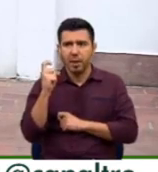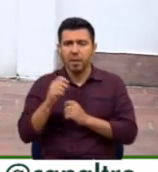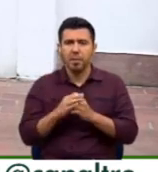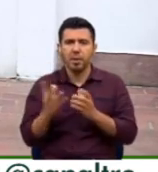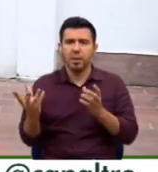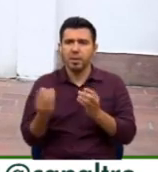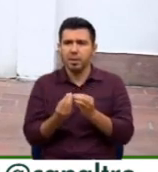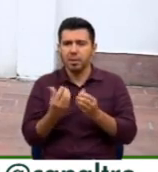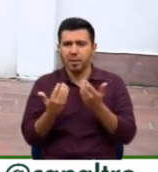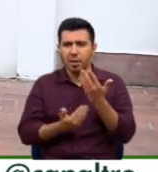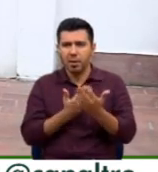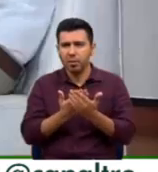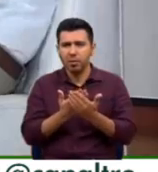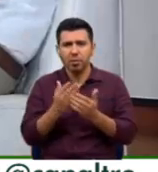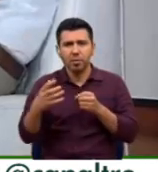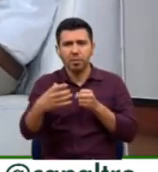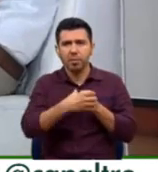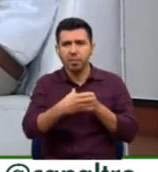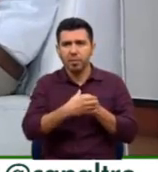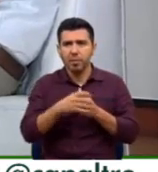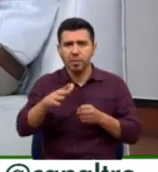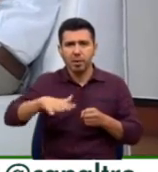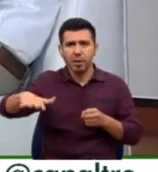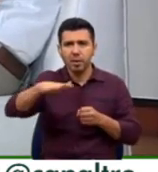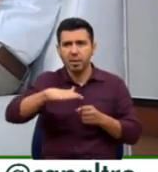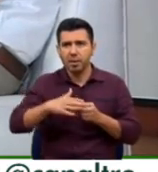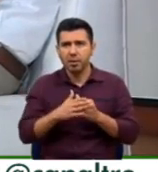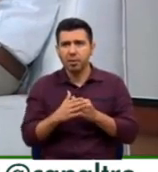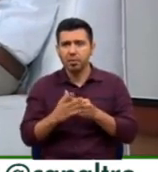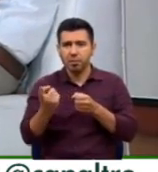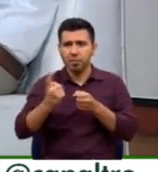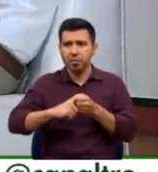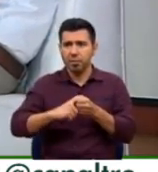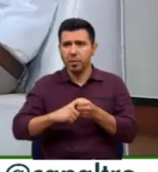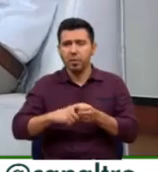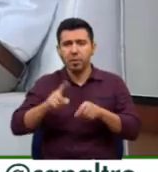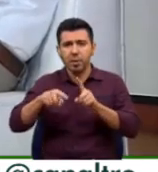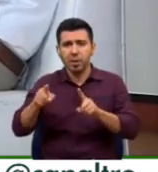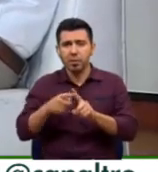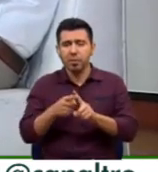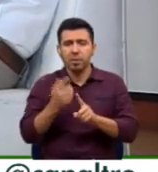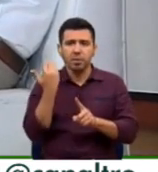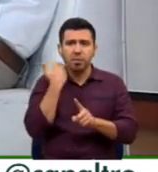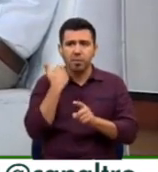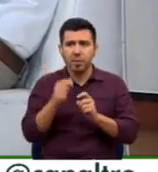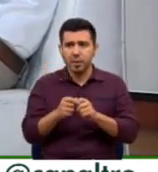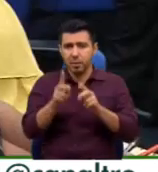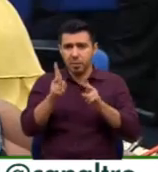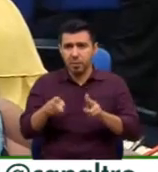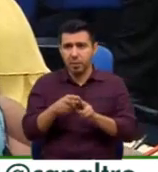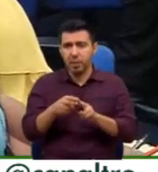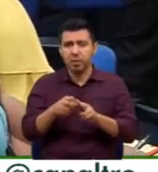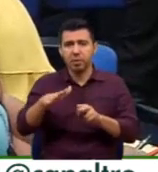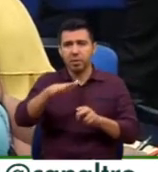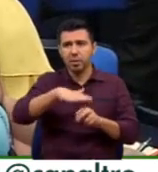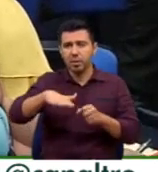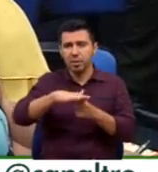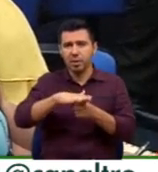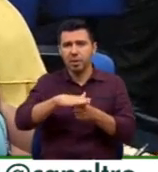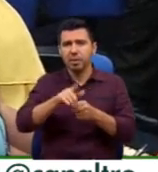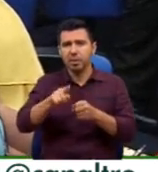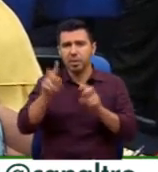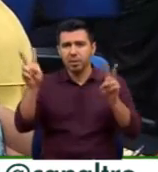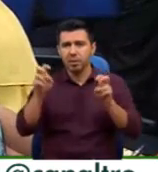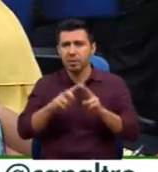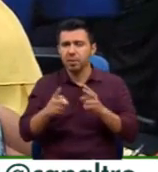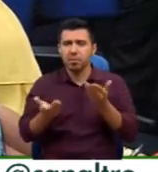reintegración del paramilitarismo en la región, vinculando por supuesto a las víctimas y a los sectores que se ven involucrados de inmediato con el tema.